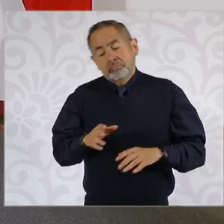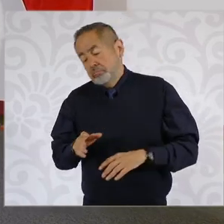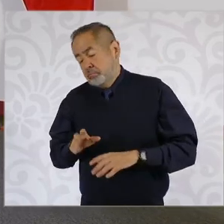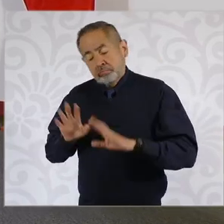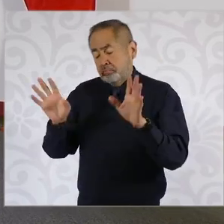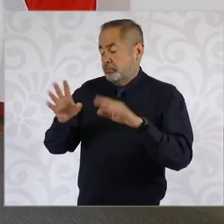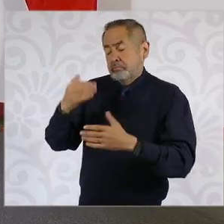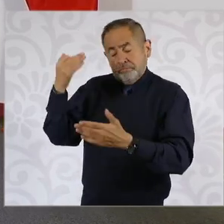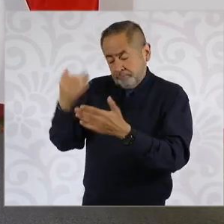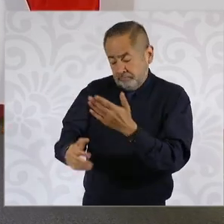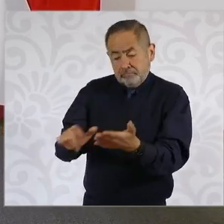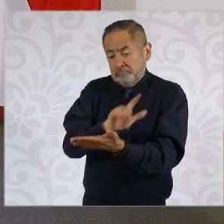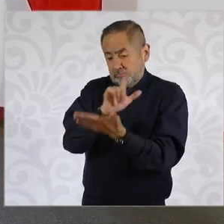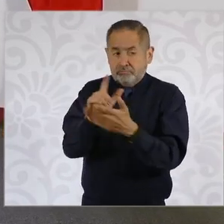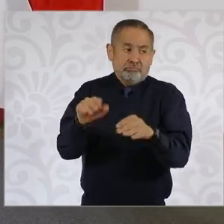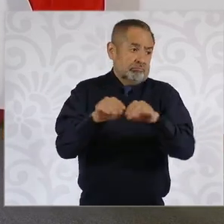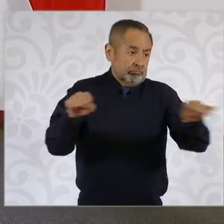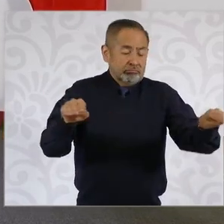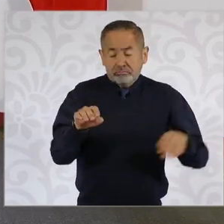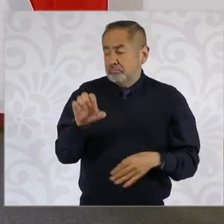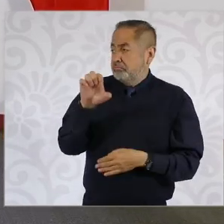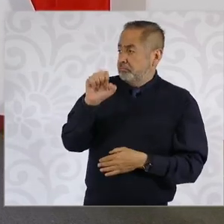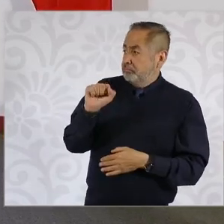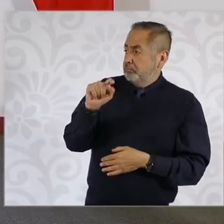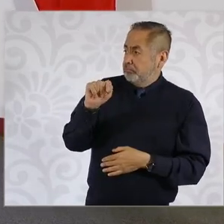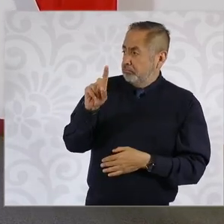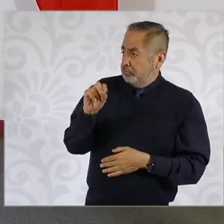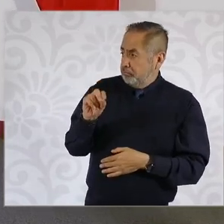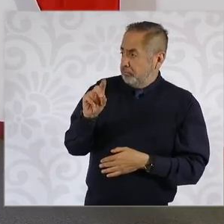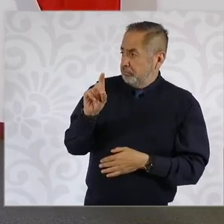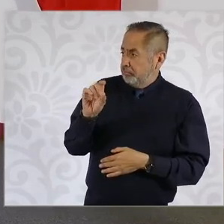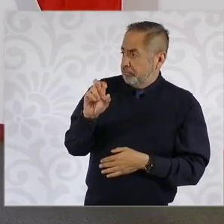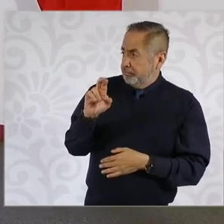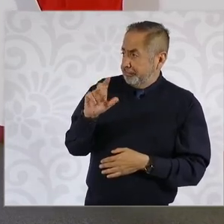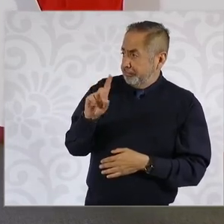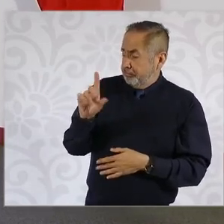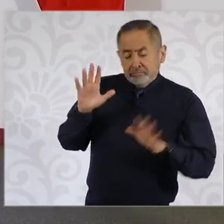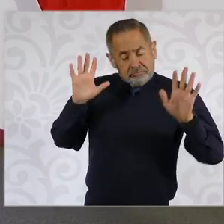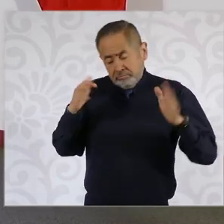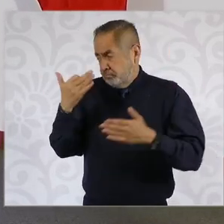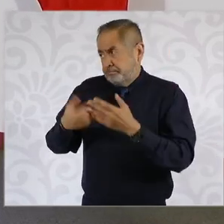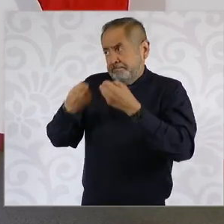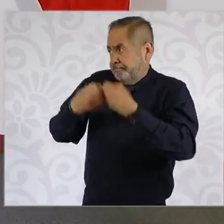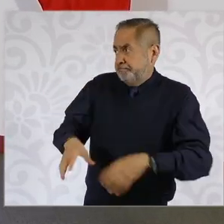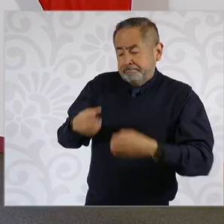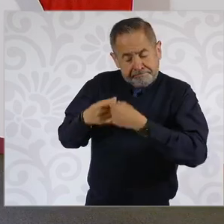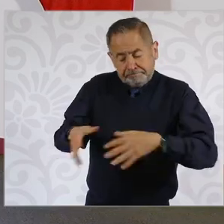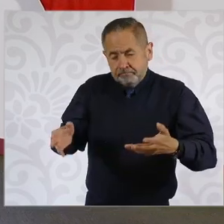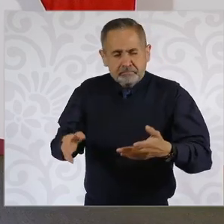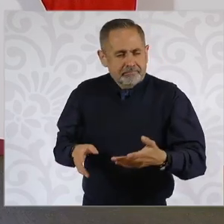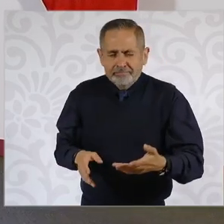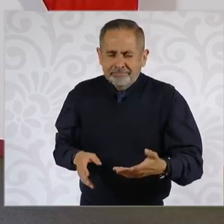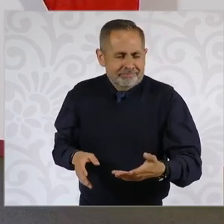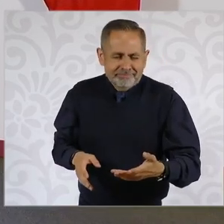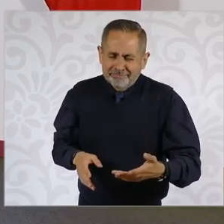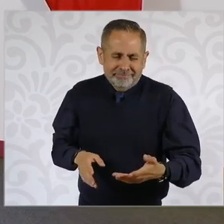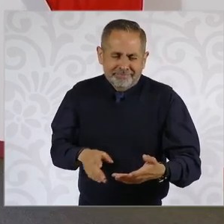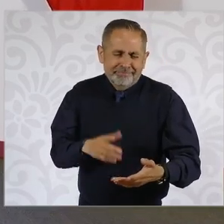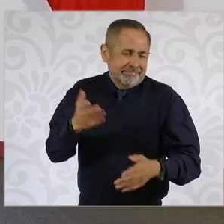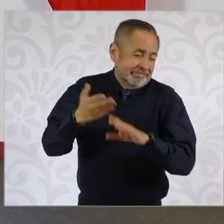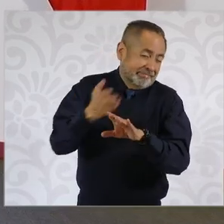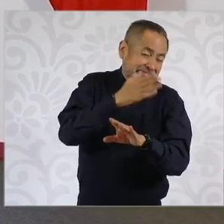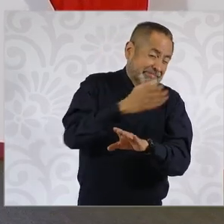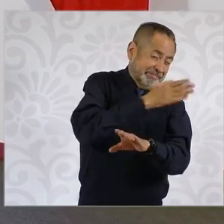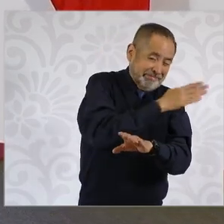Derecho para defender lo que había antes. Y antes había un régimen de corrupción y de